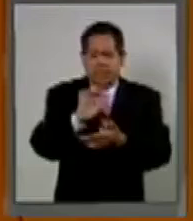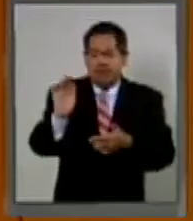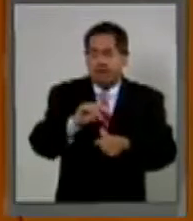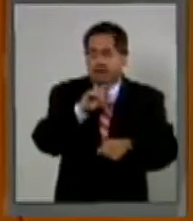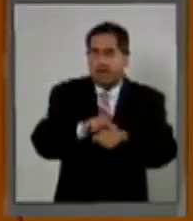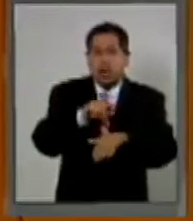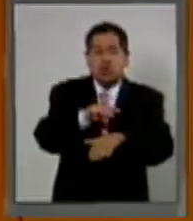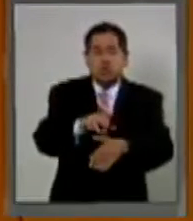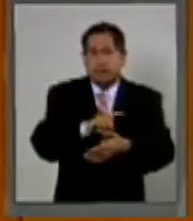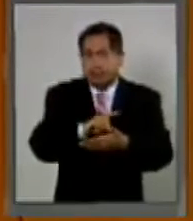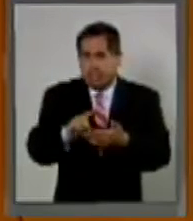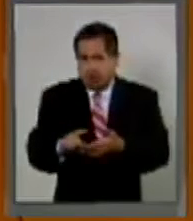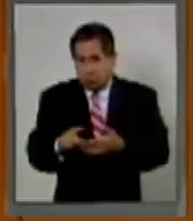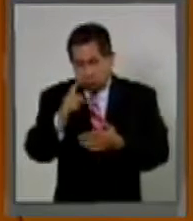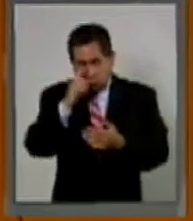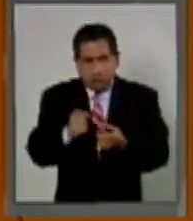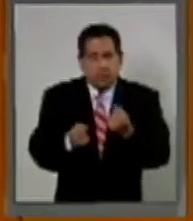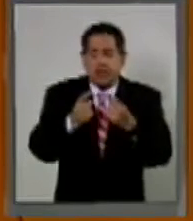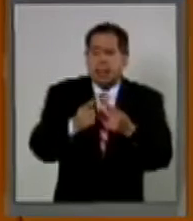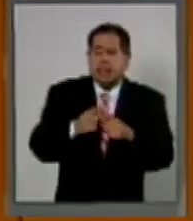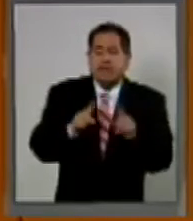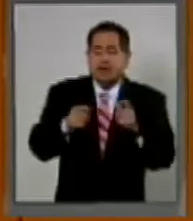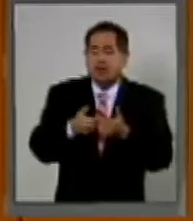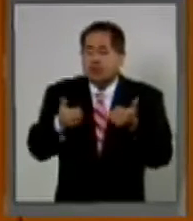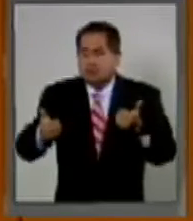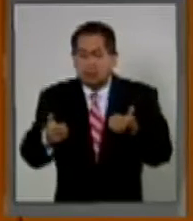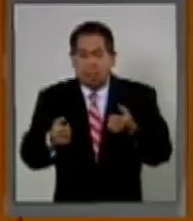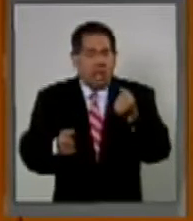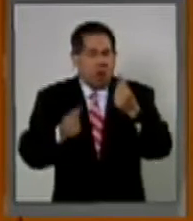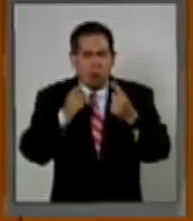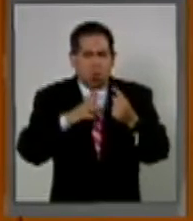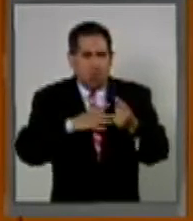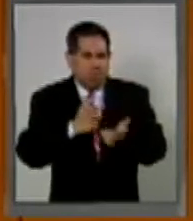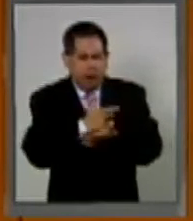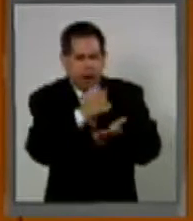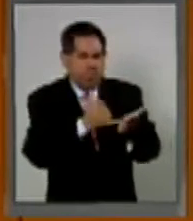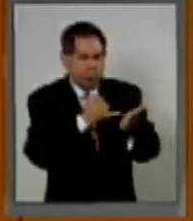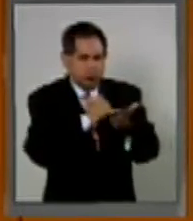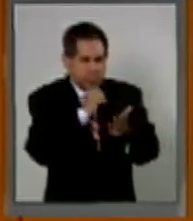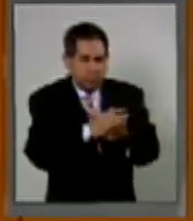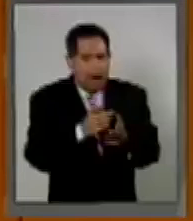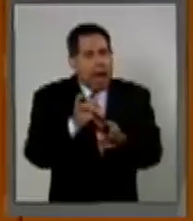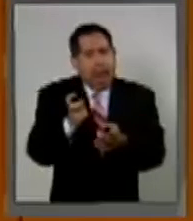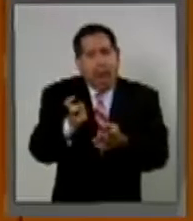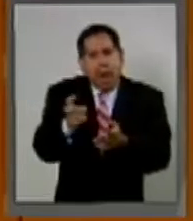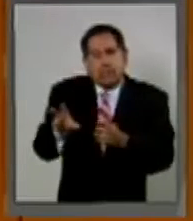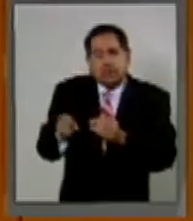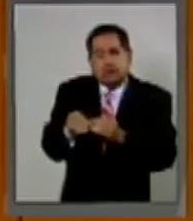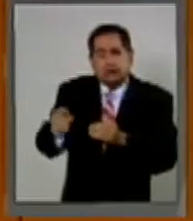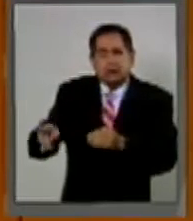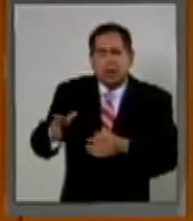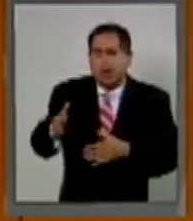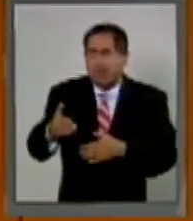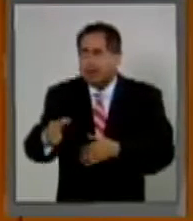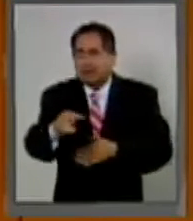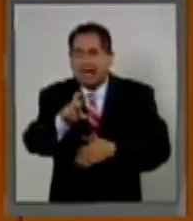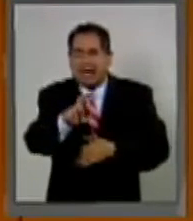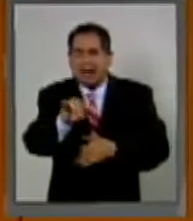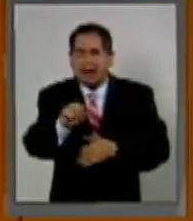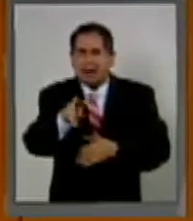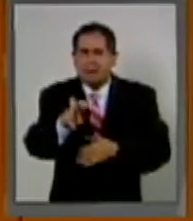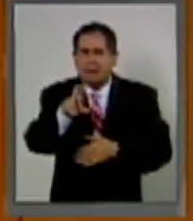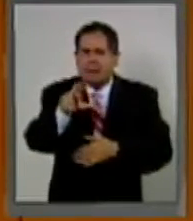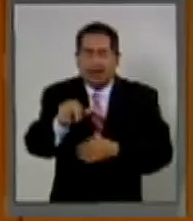Derechos, excepciona de pago a diversas figuras la pesca ribereña y la